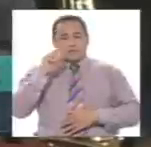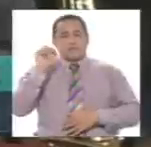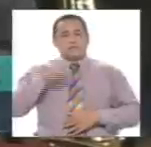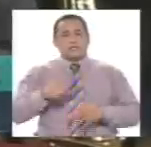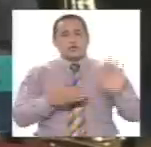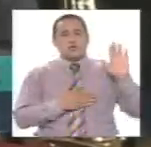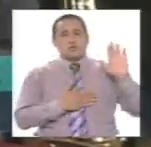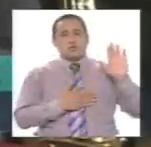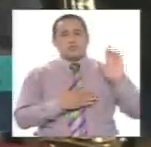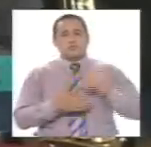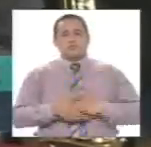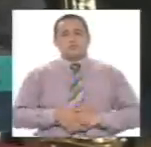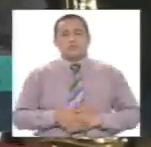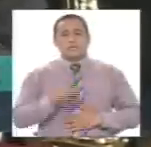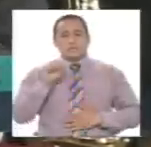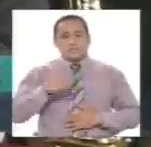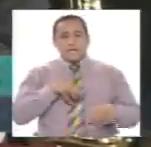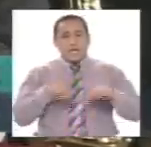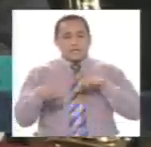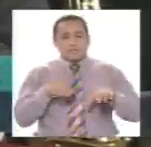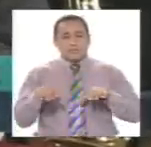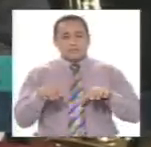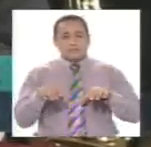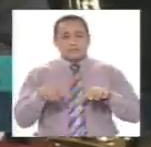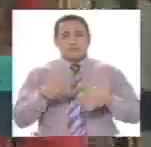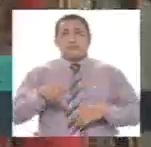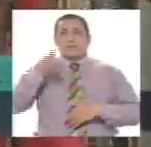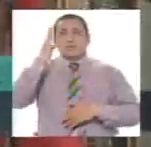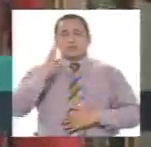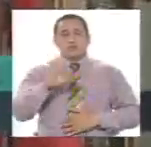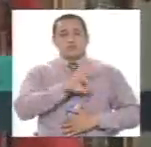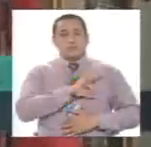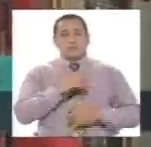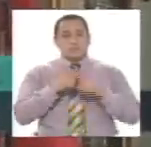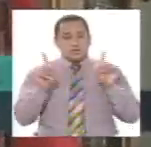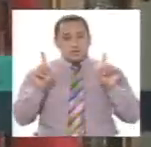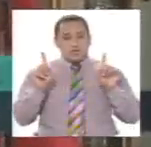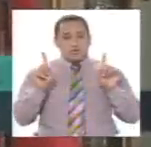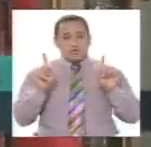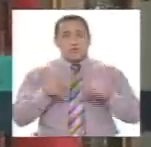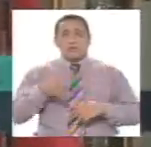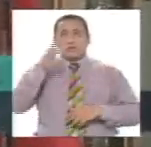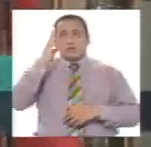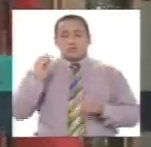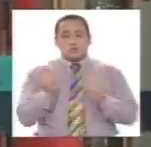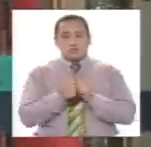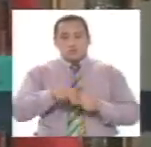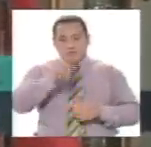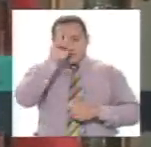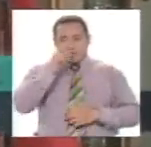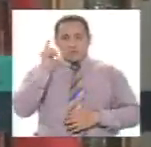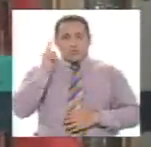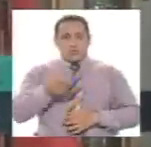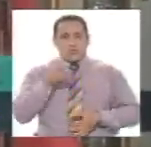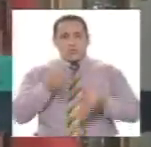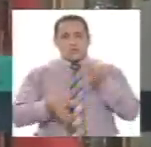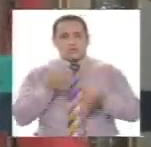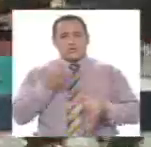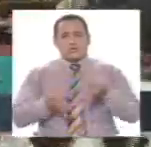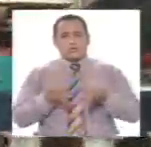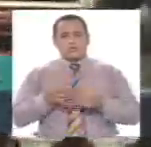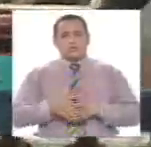Sí, juro. Si así lo hiciereis, que Dios os premie, y si no, que Él y la patria os lo demanden.